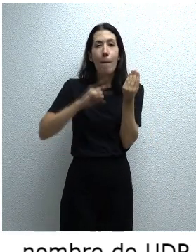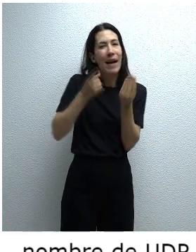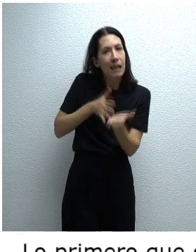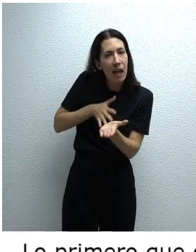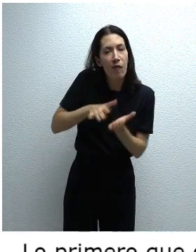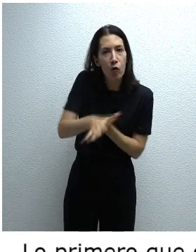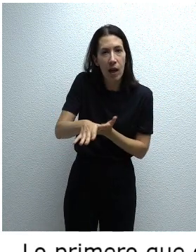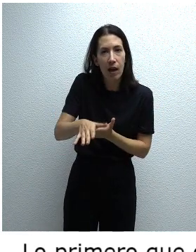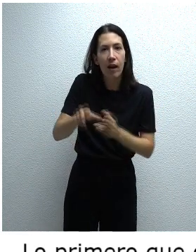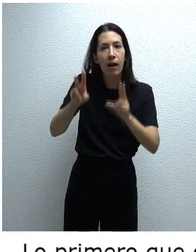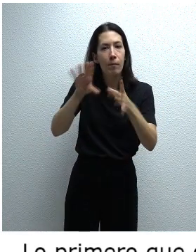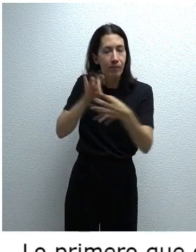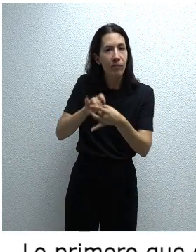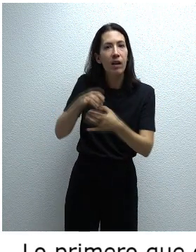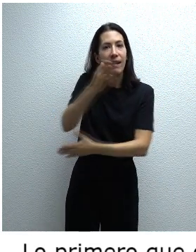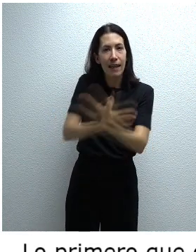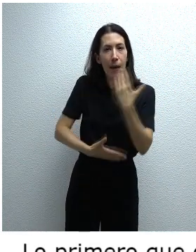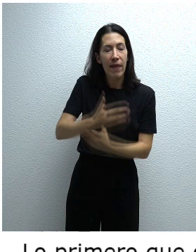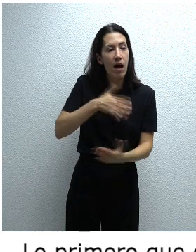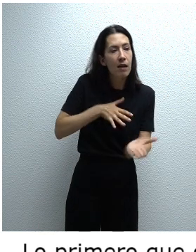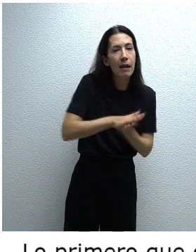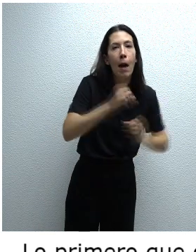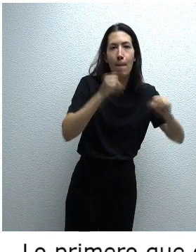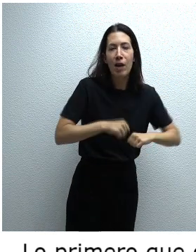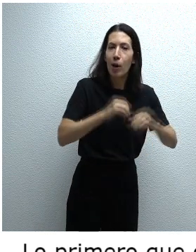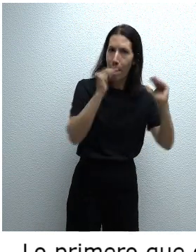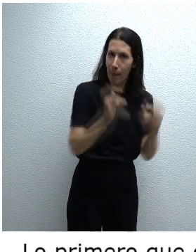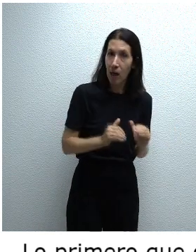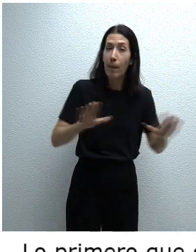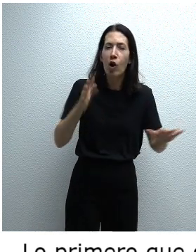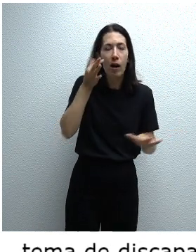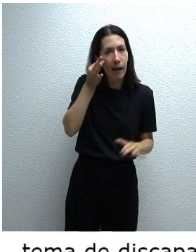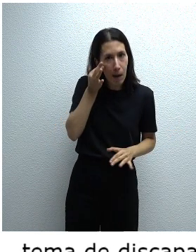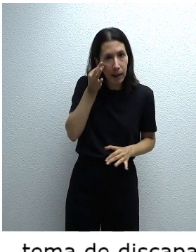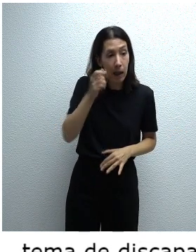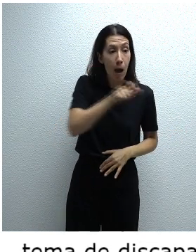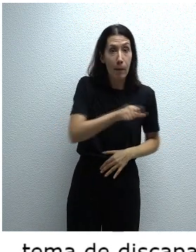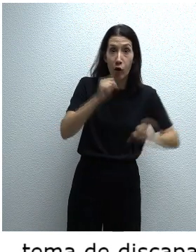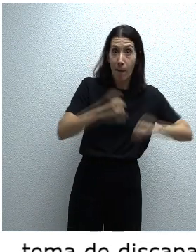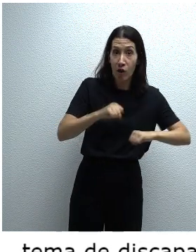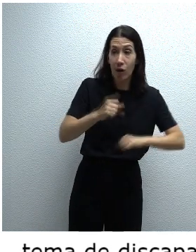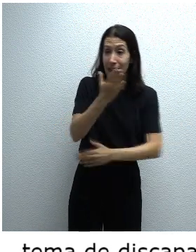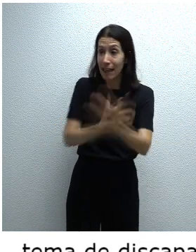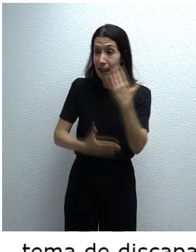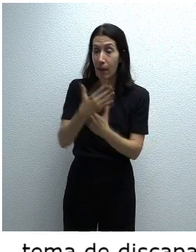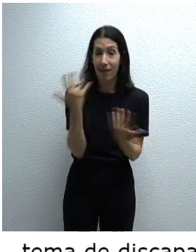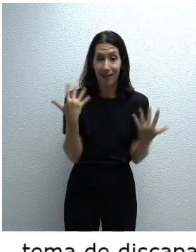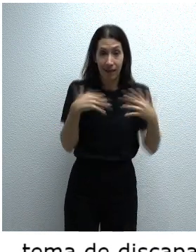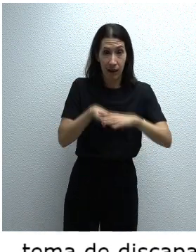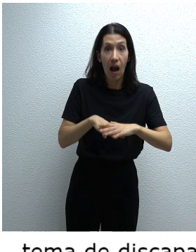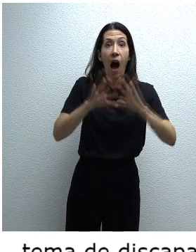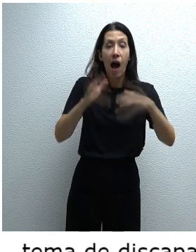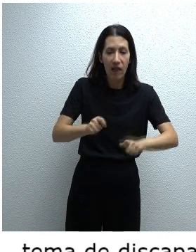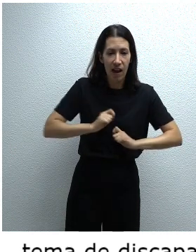el tema de mayores. Pero, sin embargo, la unión entre discapacidad y personas mayores tiene una doble